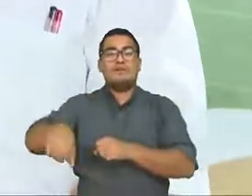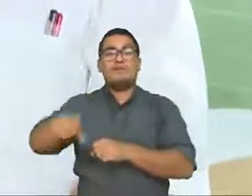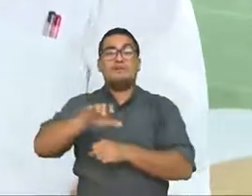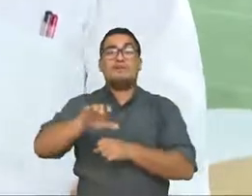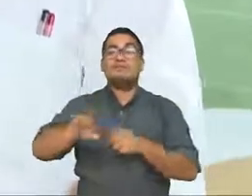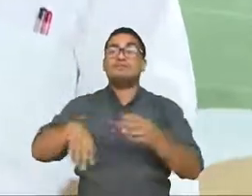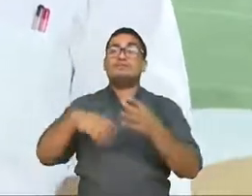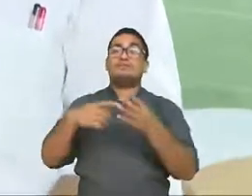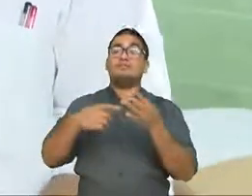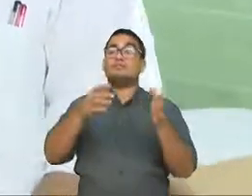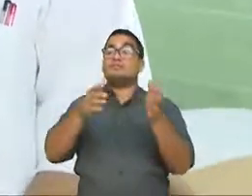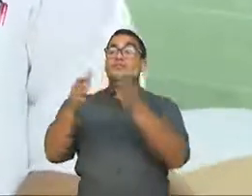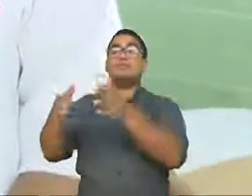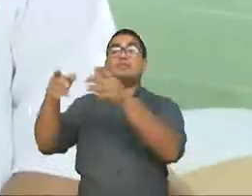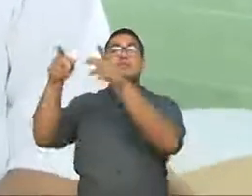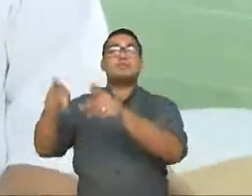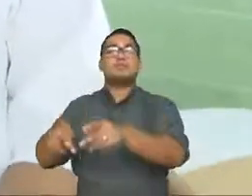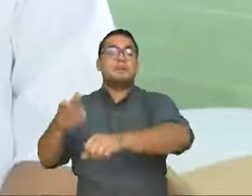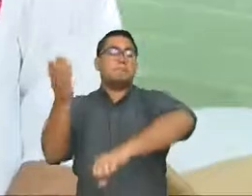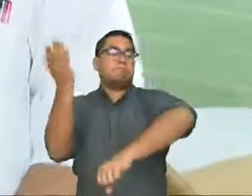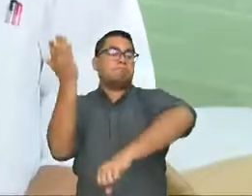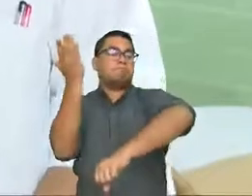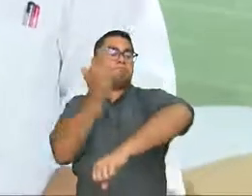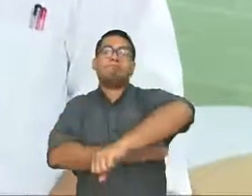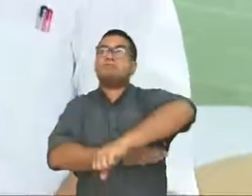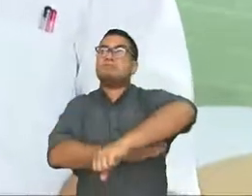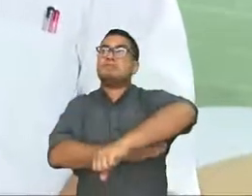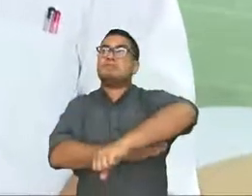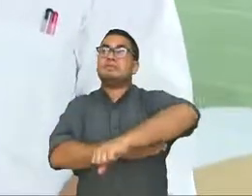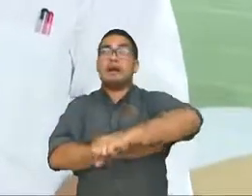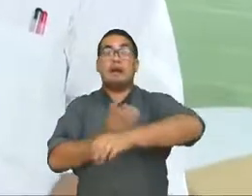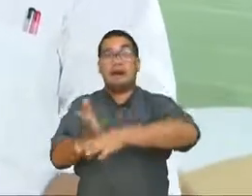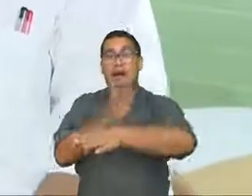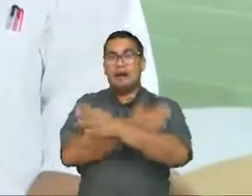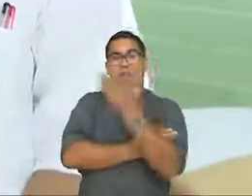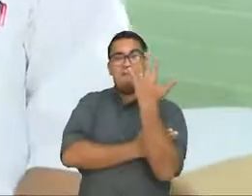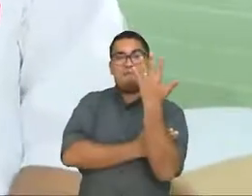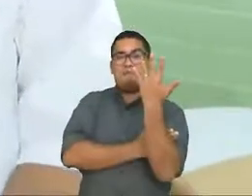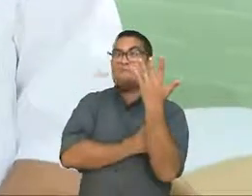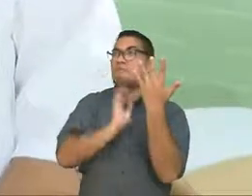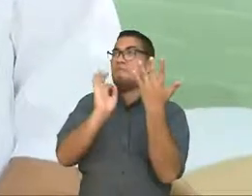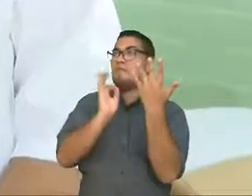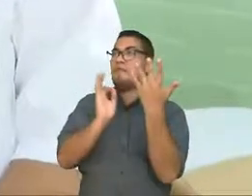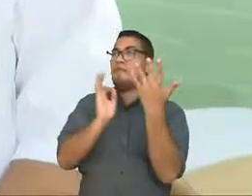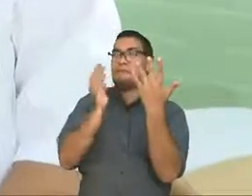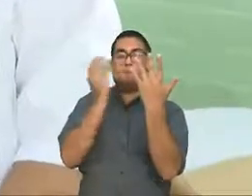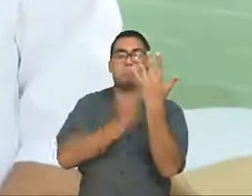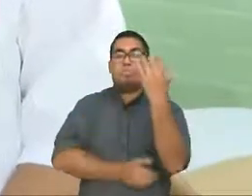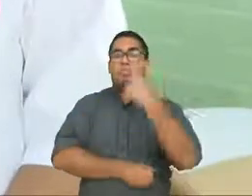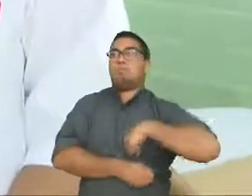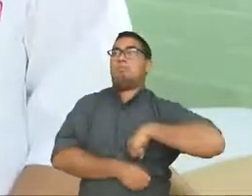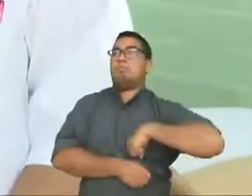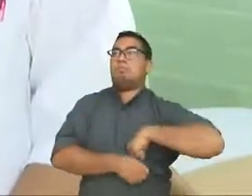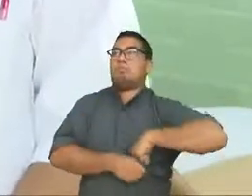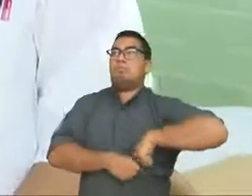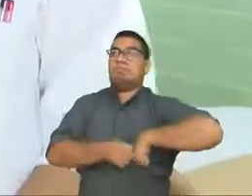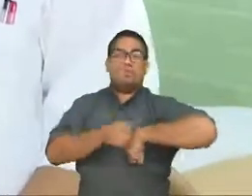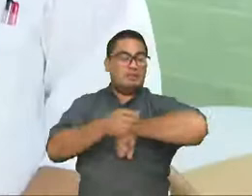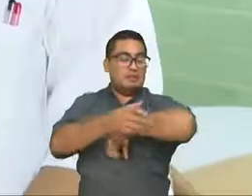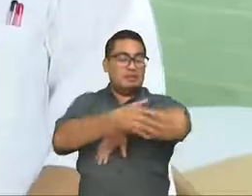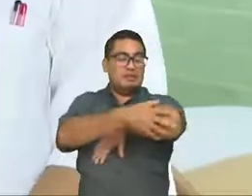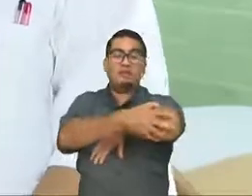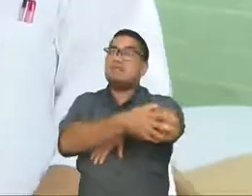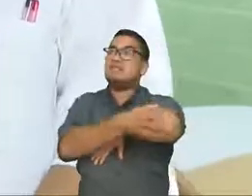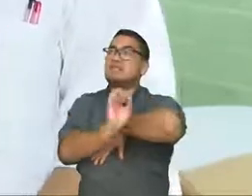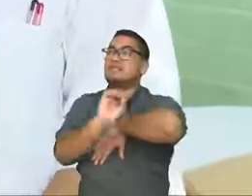los protecistas, que cuando un paciente sufre un problema de amputación, entonces tenemos el área de prótesis y el área